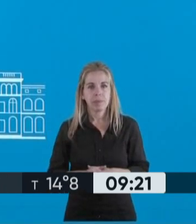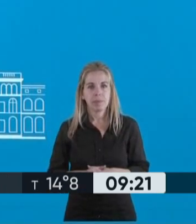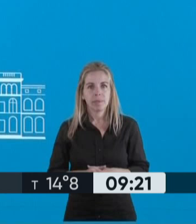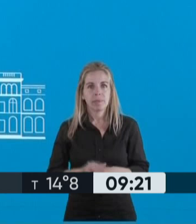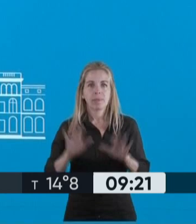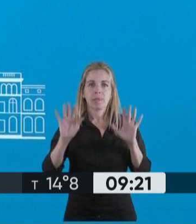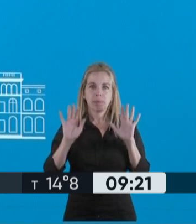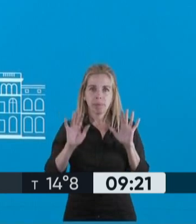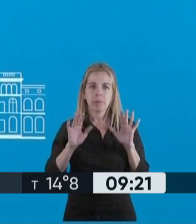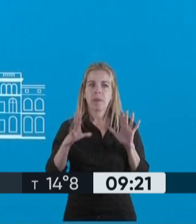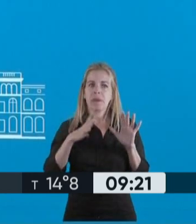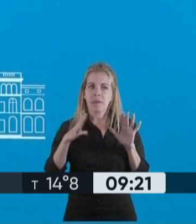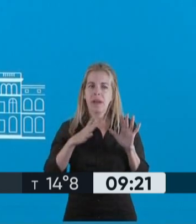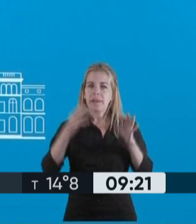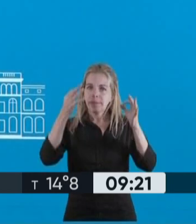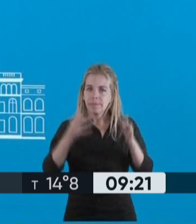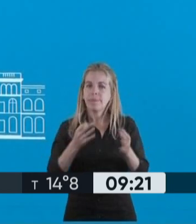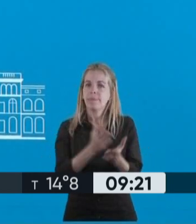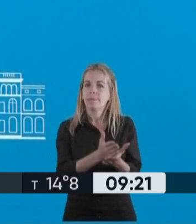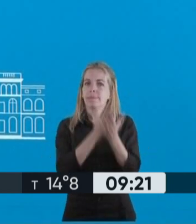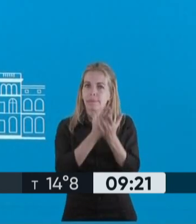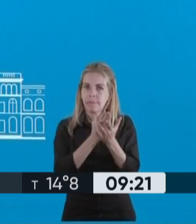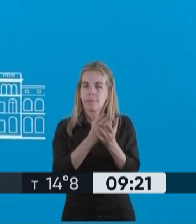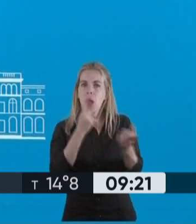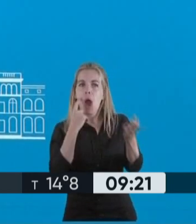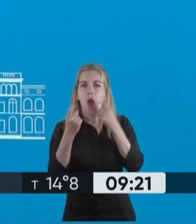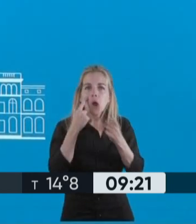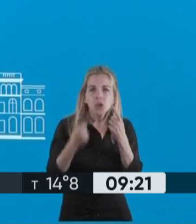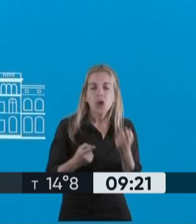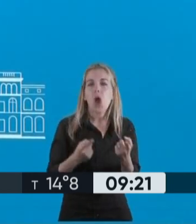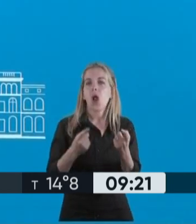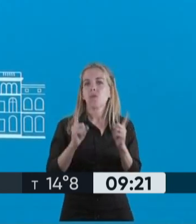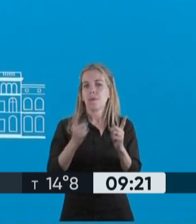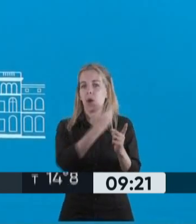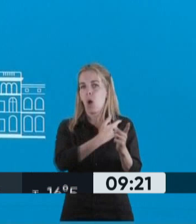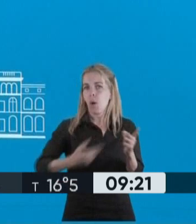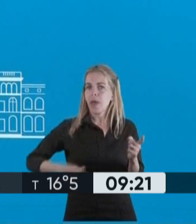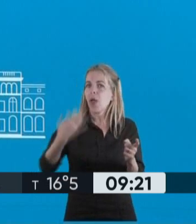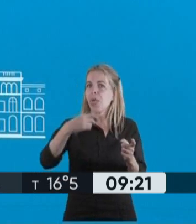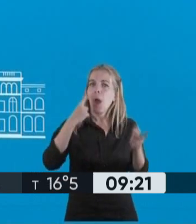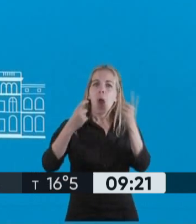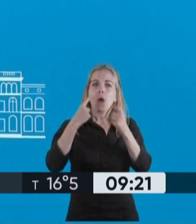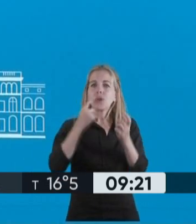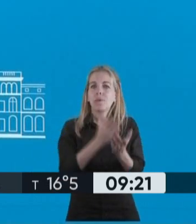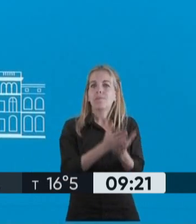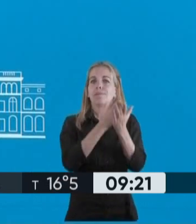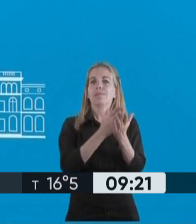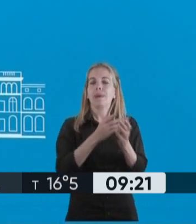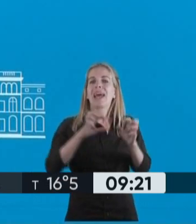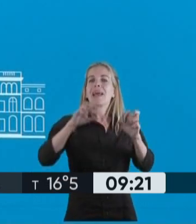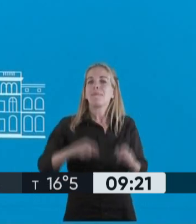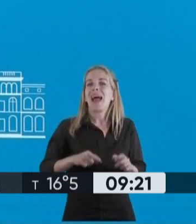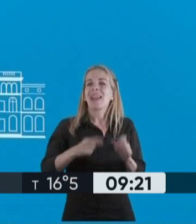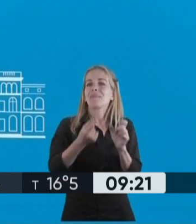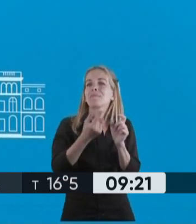Hay que ser más rigurosos y ejercer todo el poder de policía que puede ejercer el gobierno para que se cumpla el plan Precios Cuidados y para que se